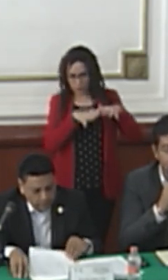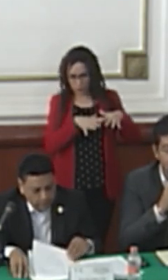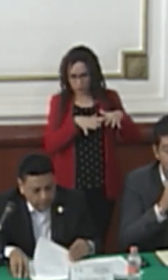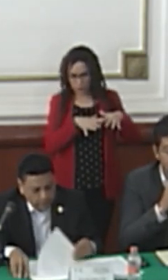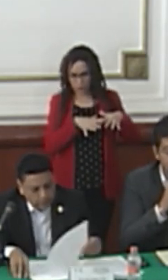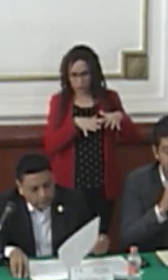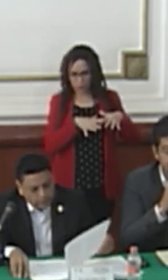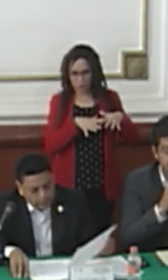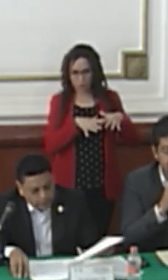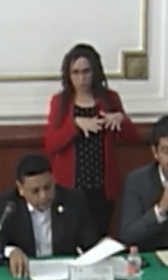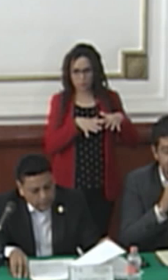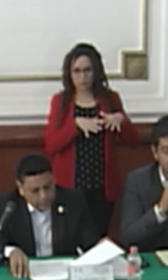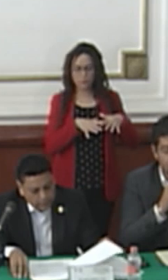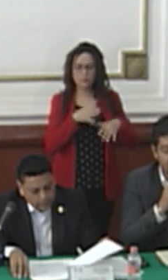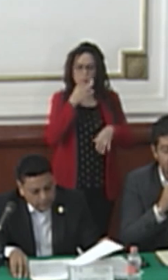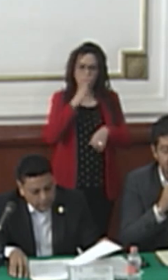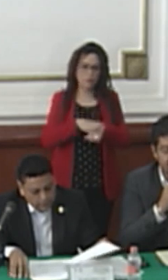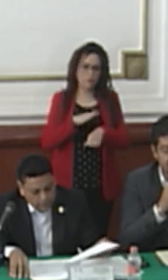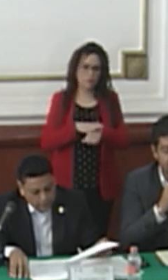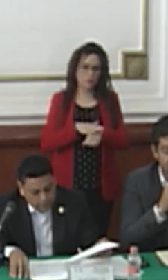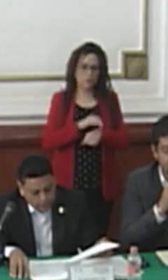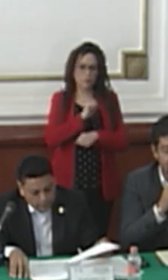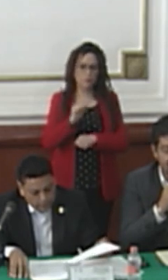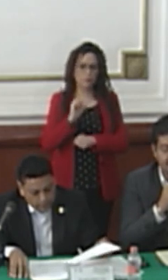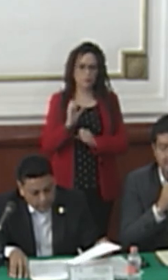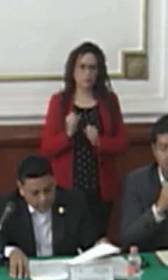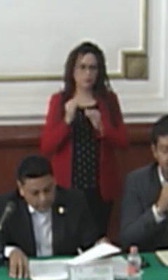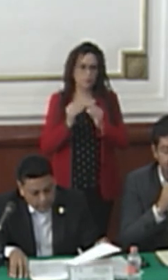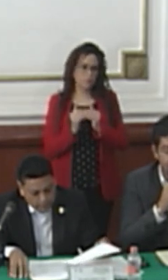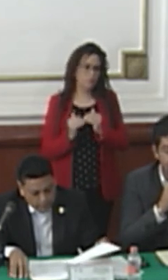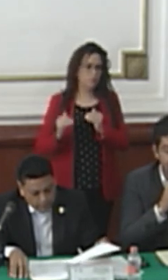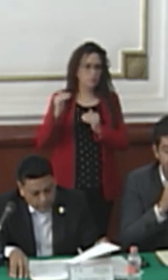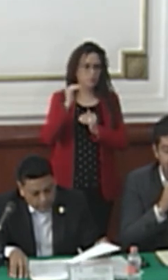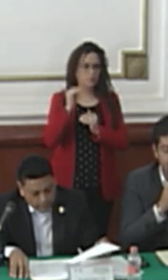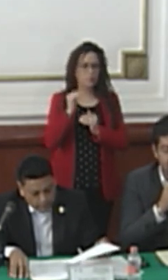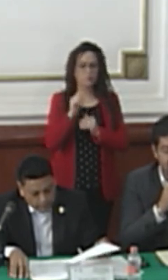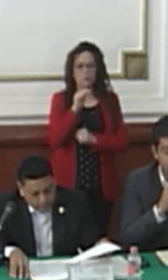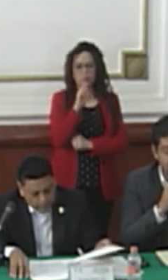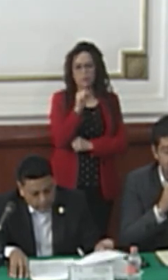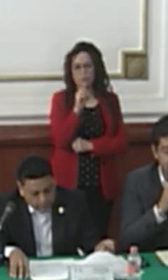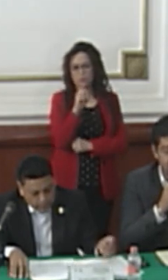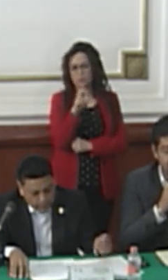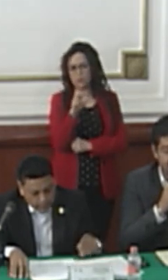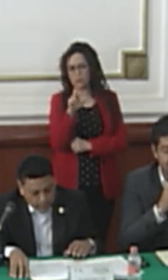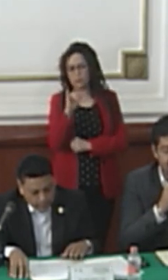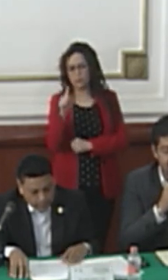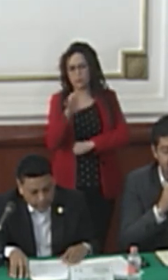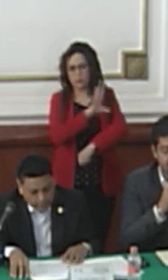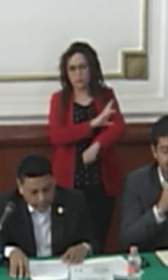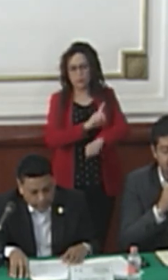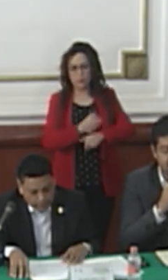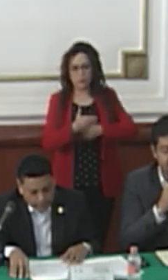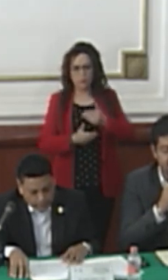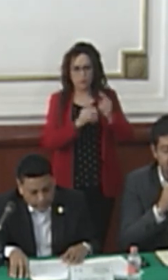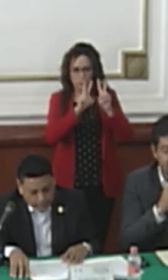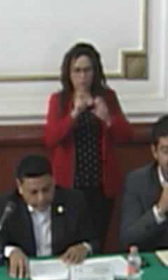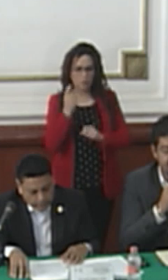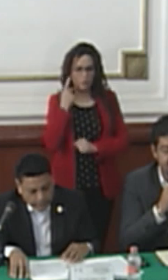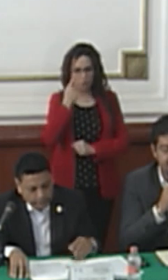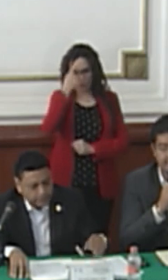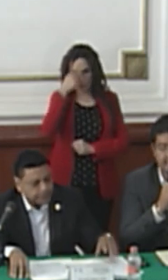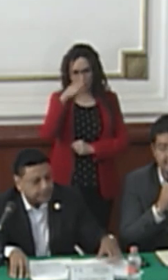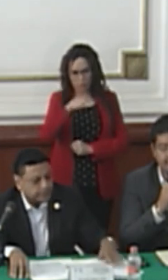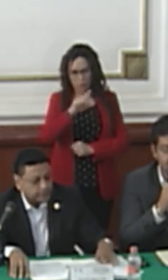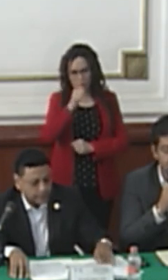México, comuníquese el presente acuerdo a la Oficialía Mayor, a la Tesorería y a la Coordinación de Servicios Parlamentarios para los efectos legales